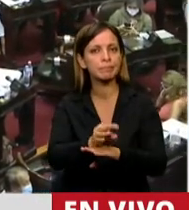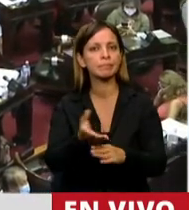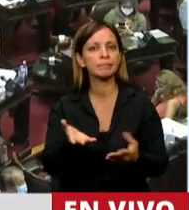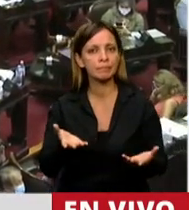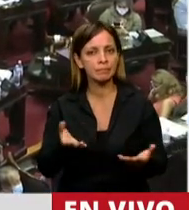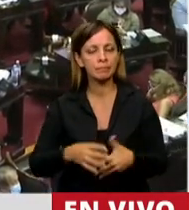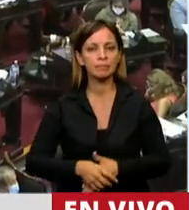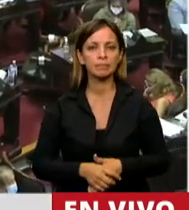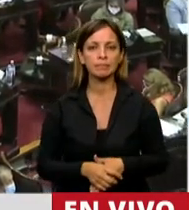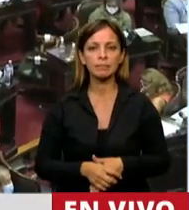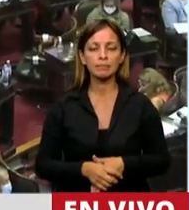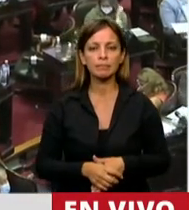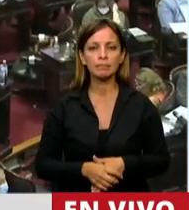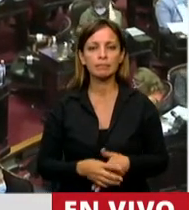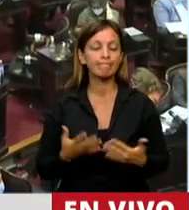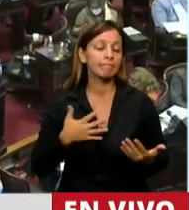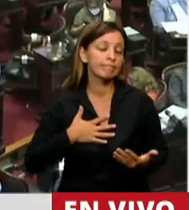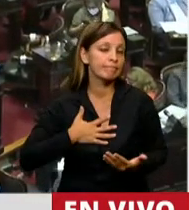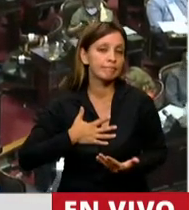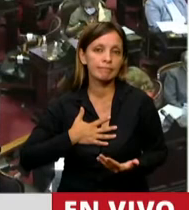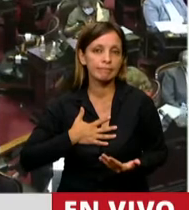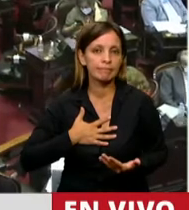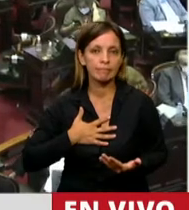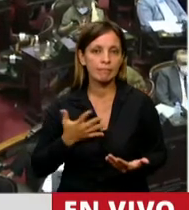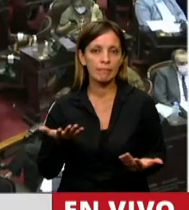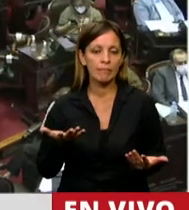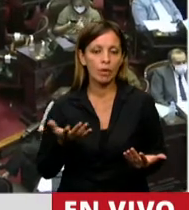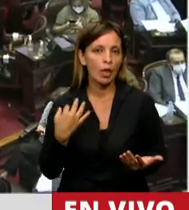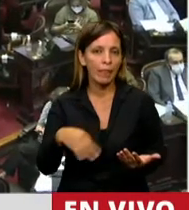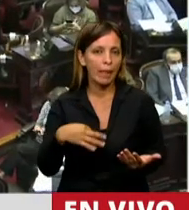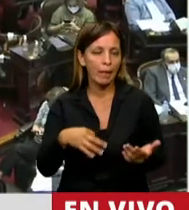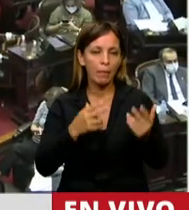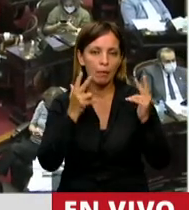Bueno, no puedo no decir